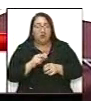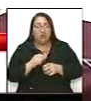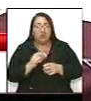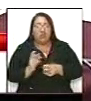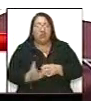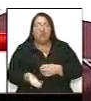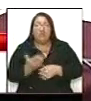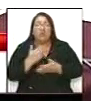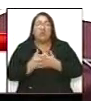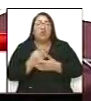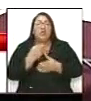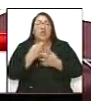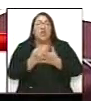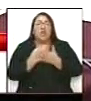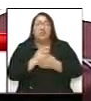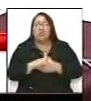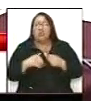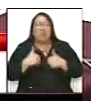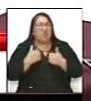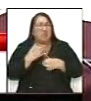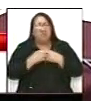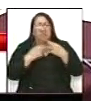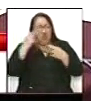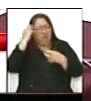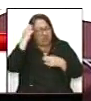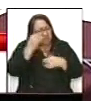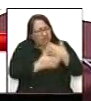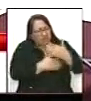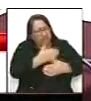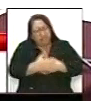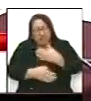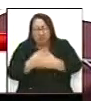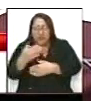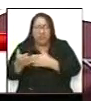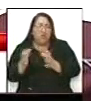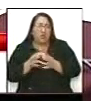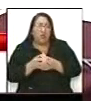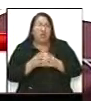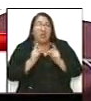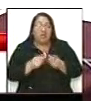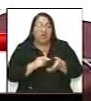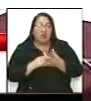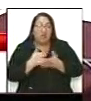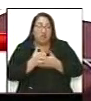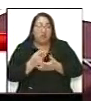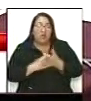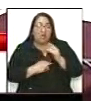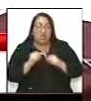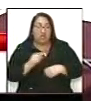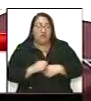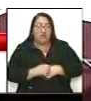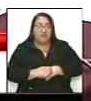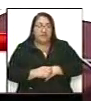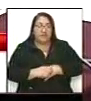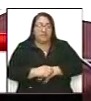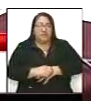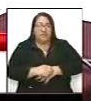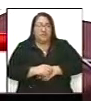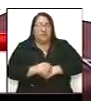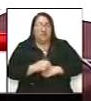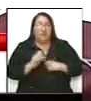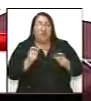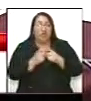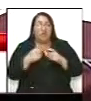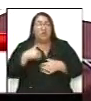reclamos internos, etcétera. Es toda una vida política. Y esa vida política sirve para que el parlamentario